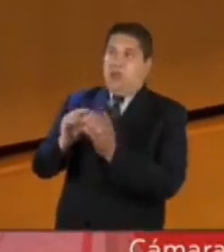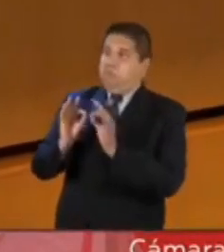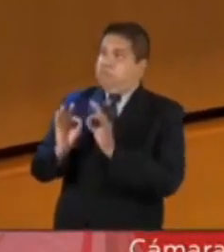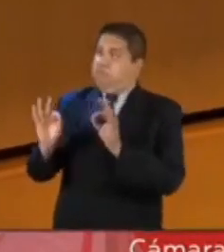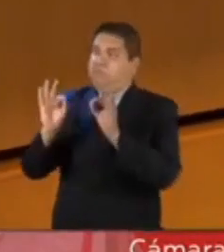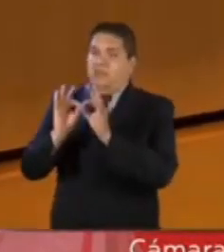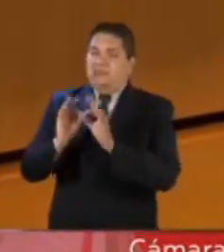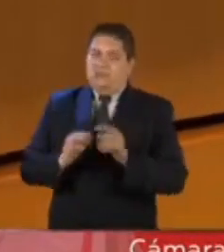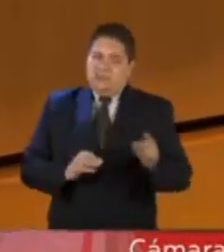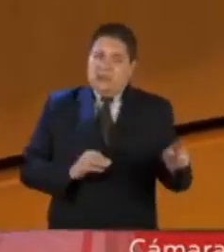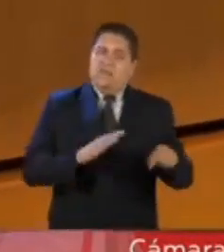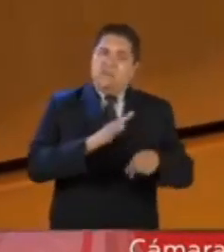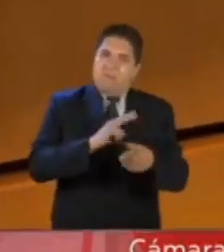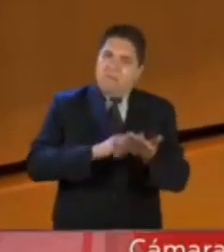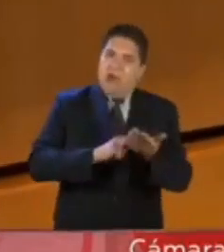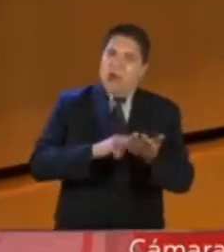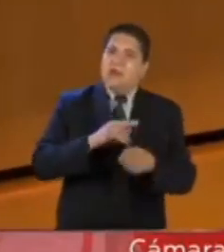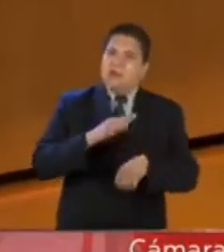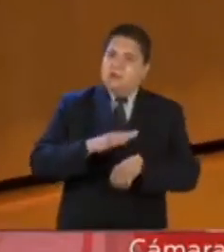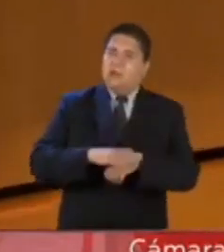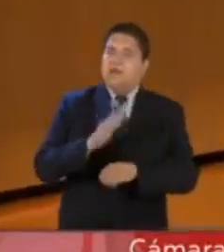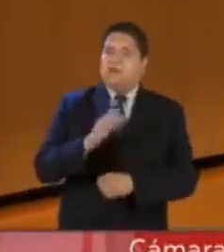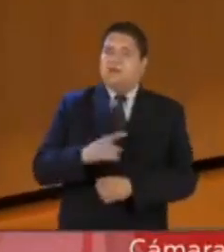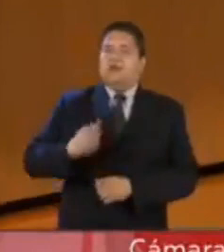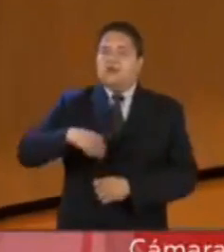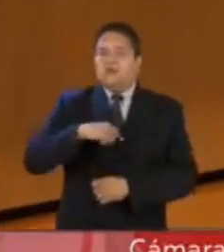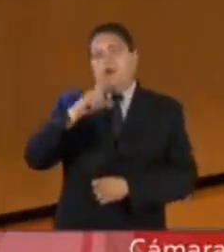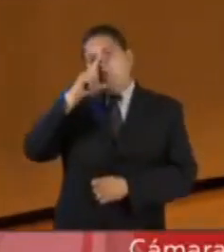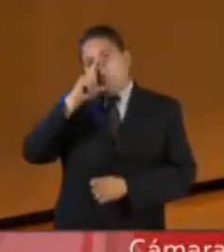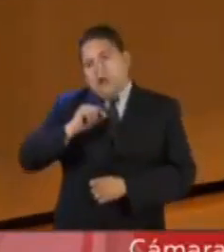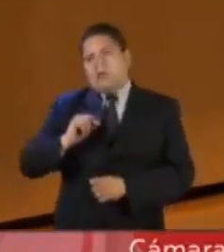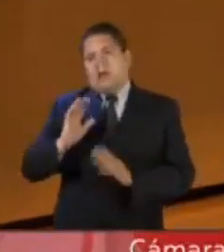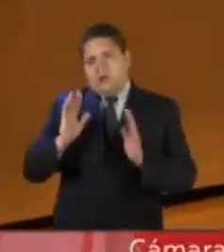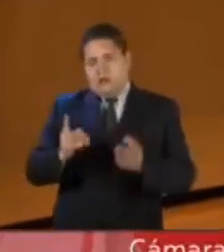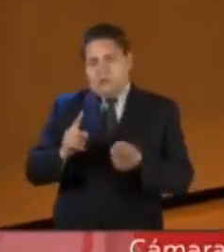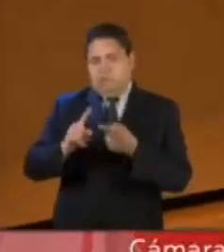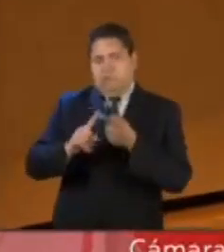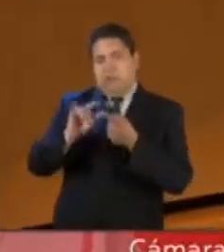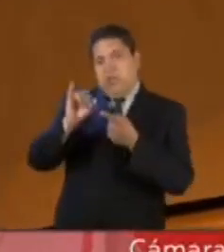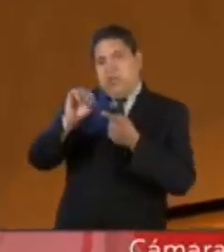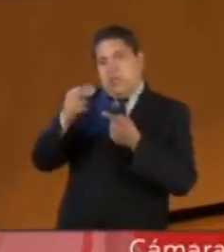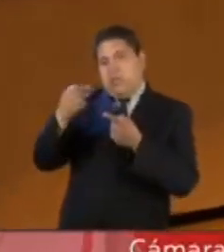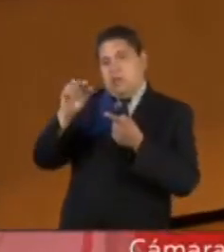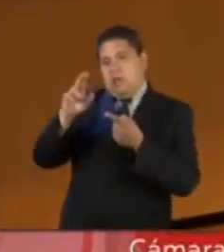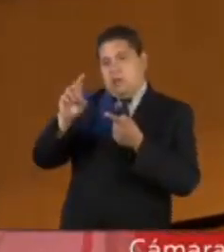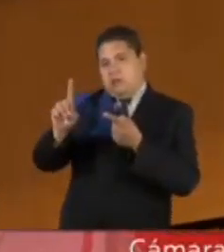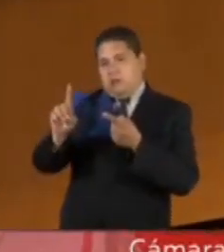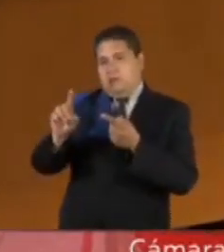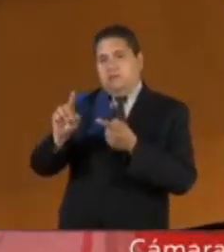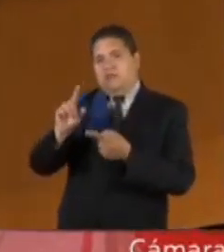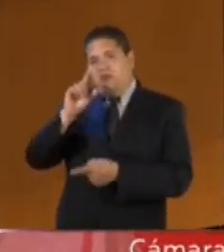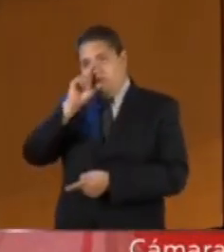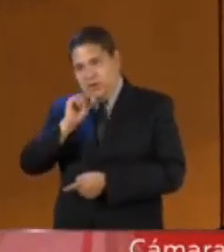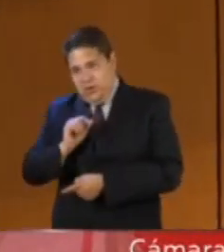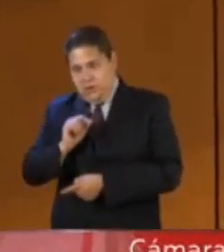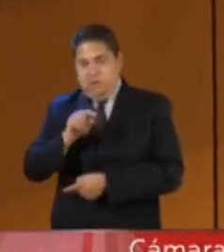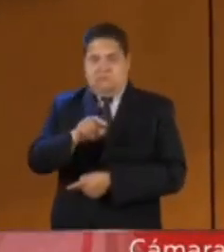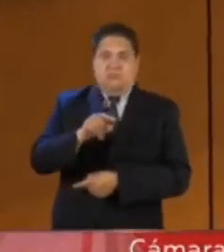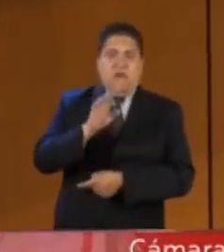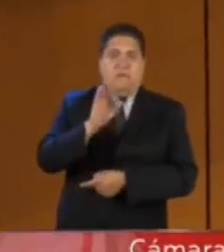seguir fallando a las mujeres ya le fallamos a fátima ya le fallamos a ingrid a cuantas más le vamos a fallar